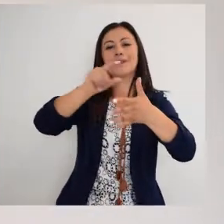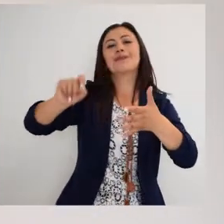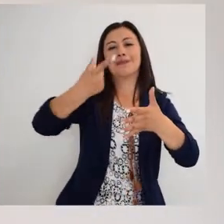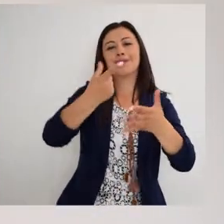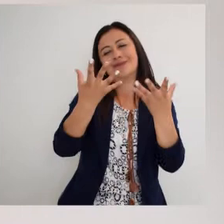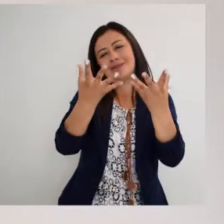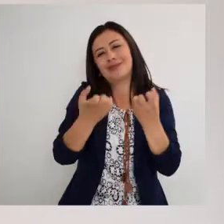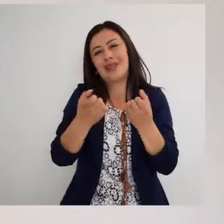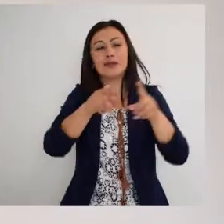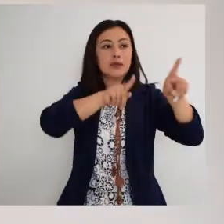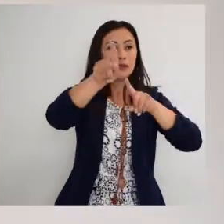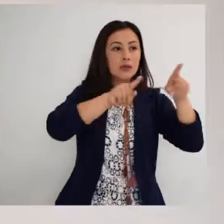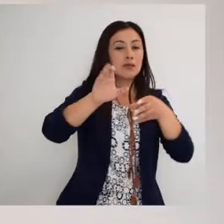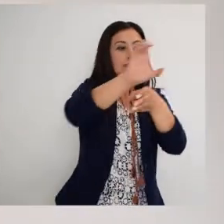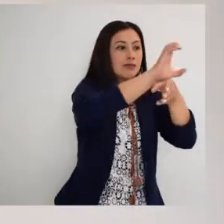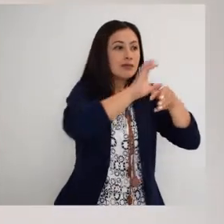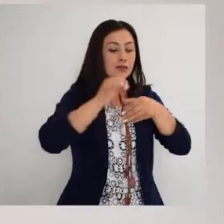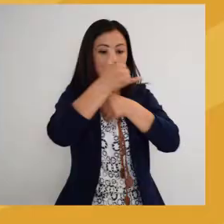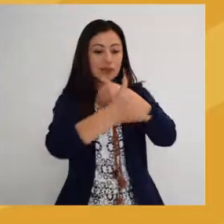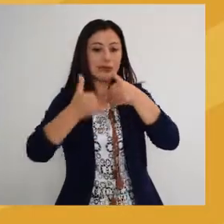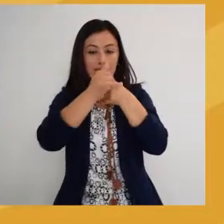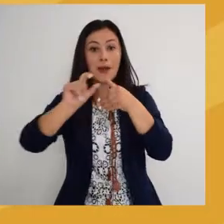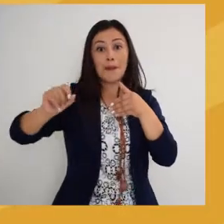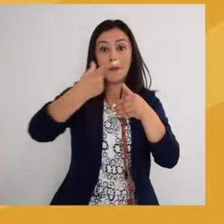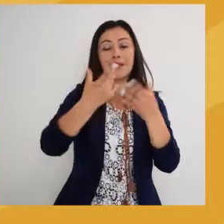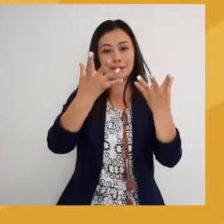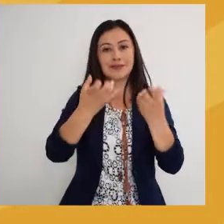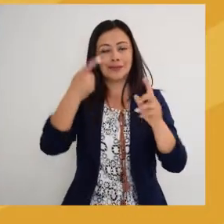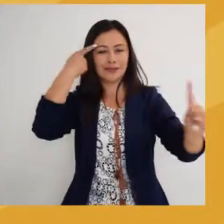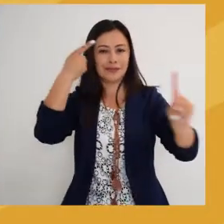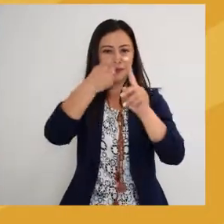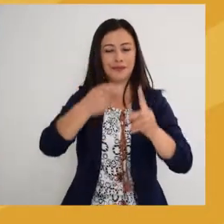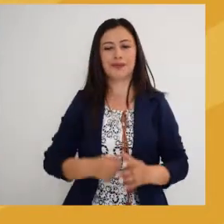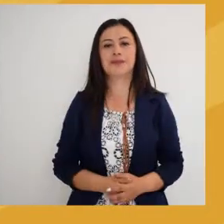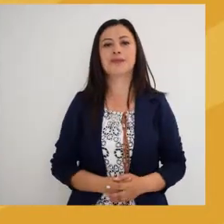poder subir ese nivel de competitividad de la ciudad.